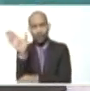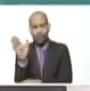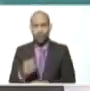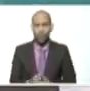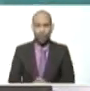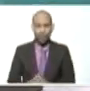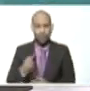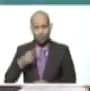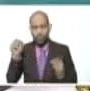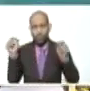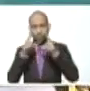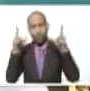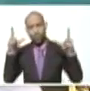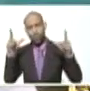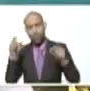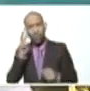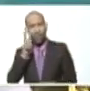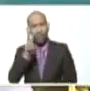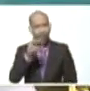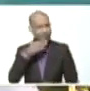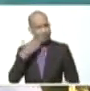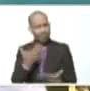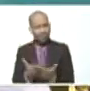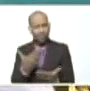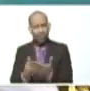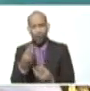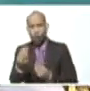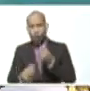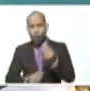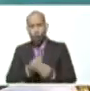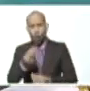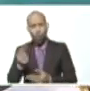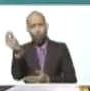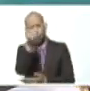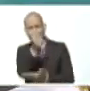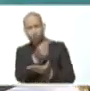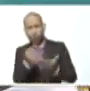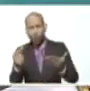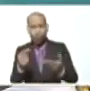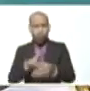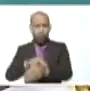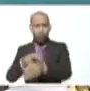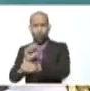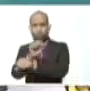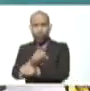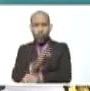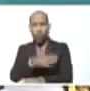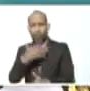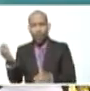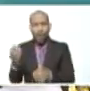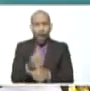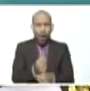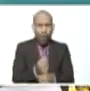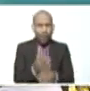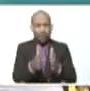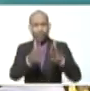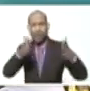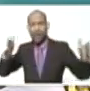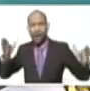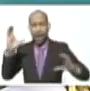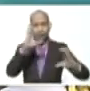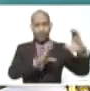impresiona profundamente constatar que en la figura del Beato Doctor Gregorio se puede encontrar al gran